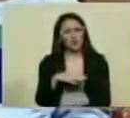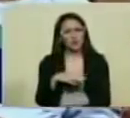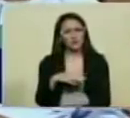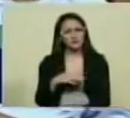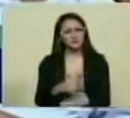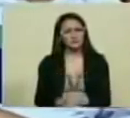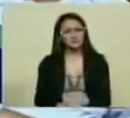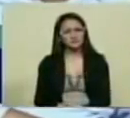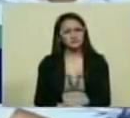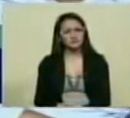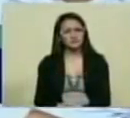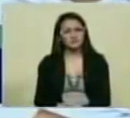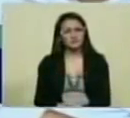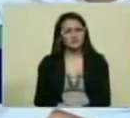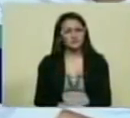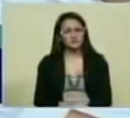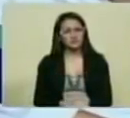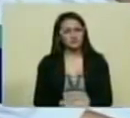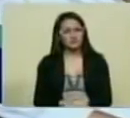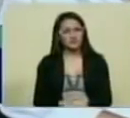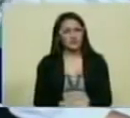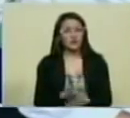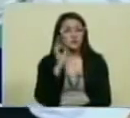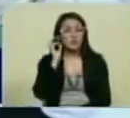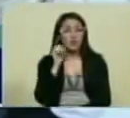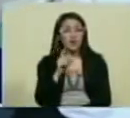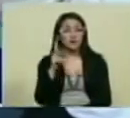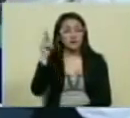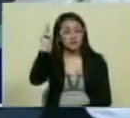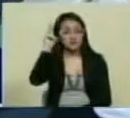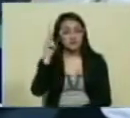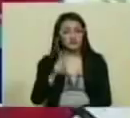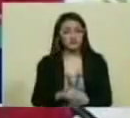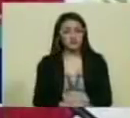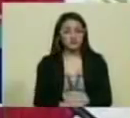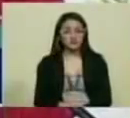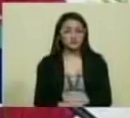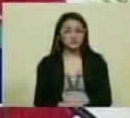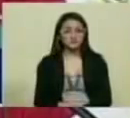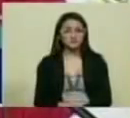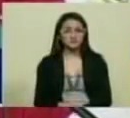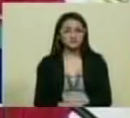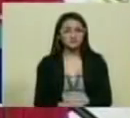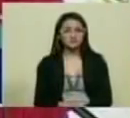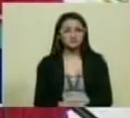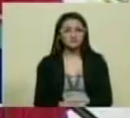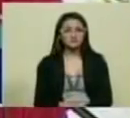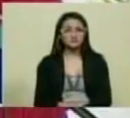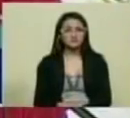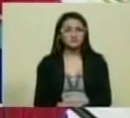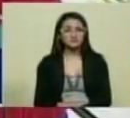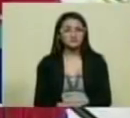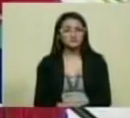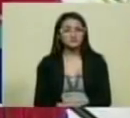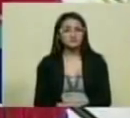que fuesen nuestras mujeres indígenas, que fuesen, ¿cómo es el término?,